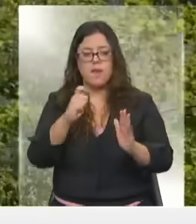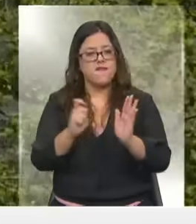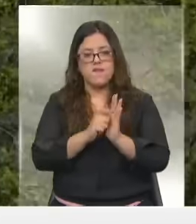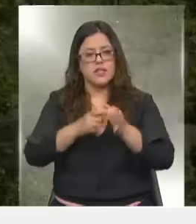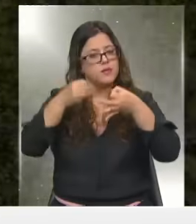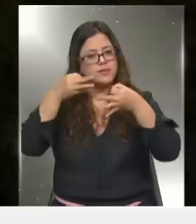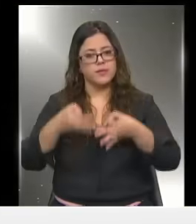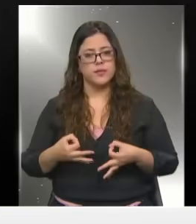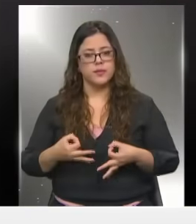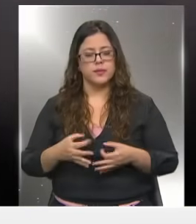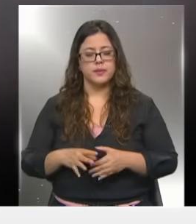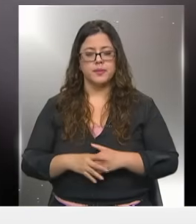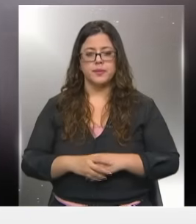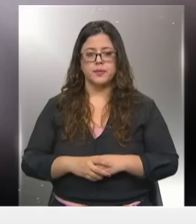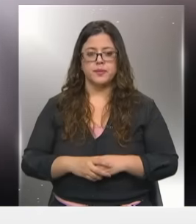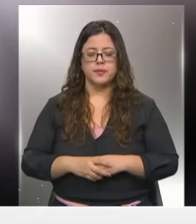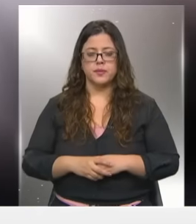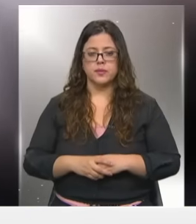concreta.